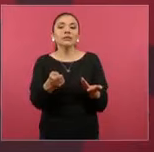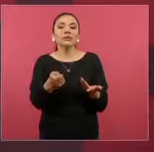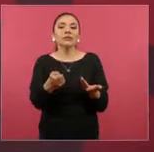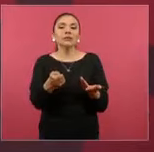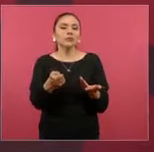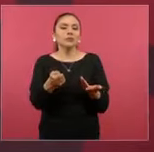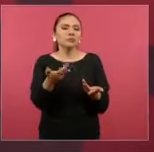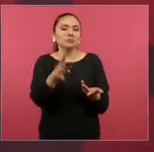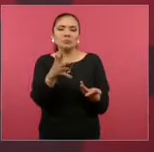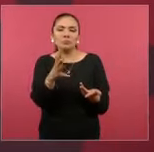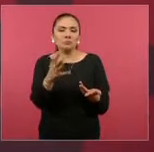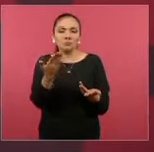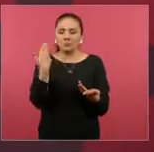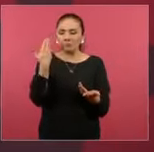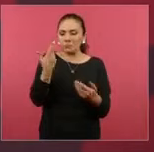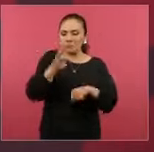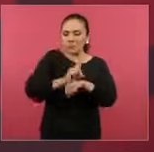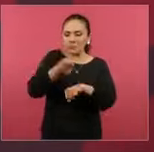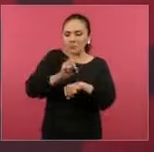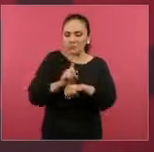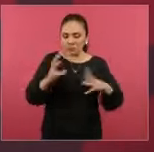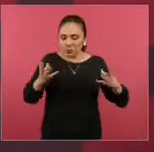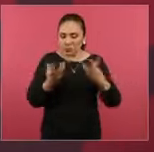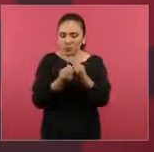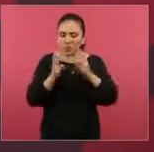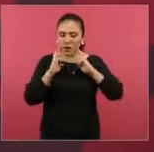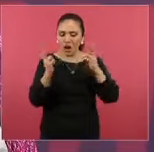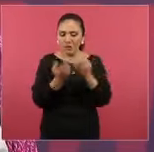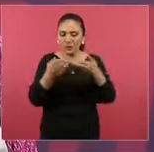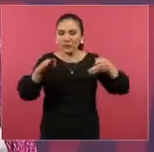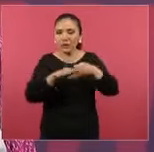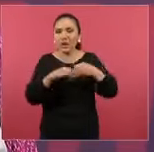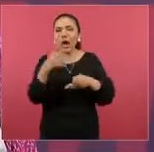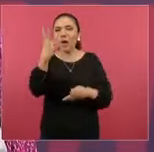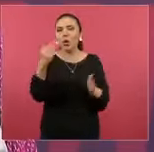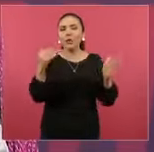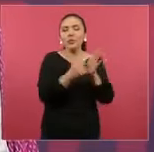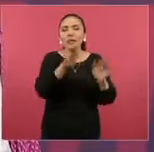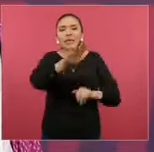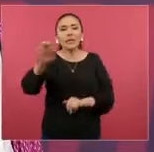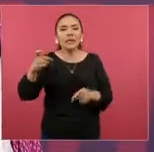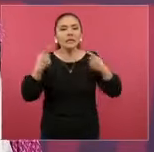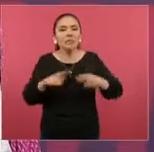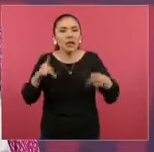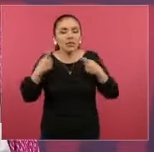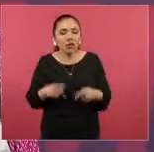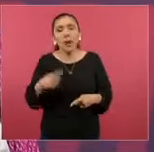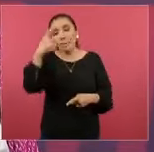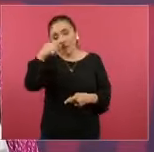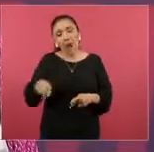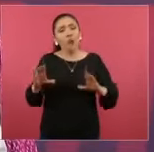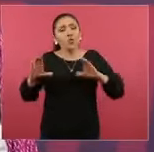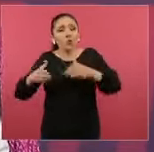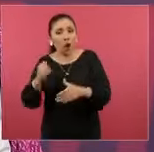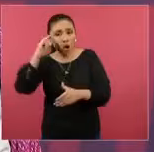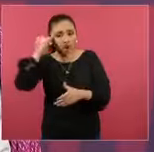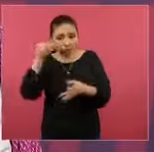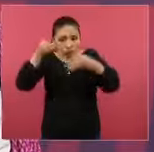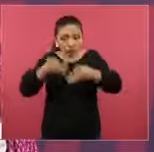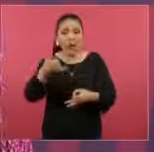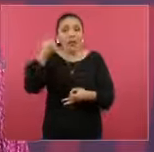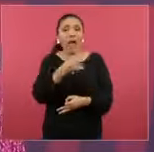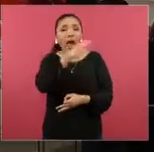en estos días se ha tenido reuniones con más de 4.500 personas de comunidades indígenas y afromexicanas